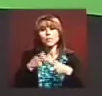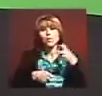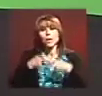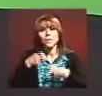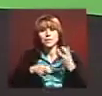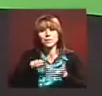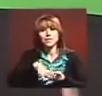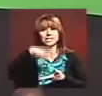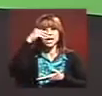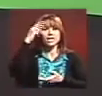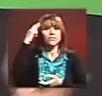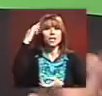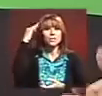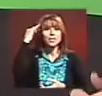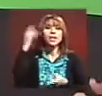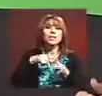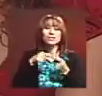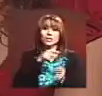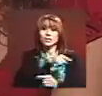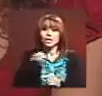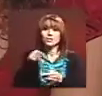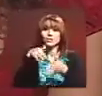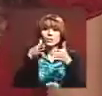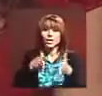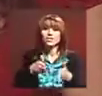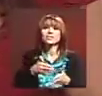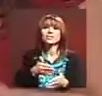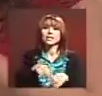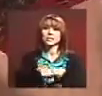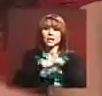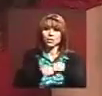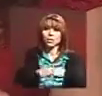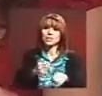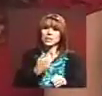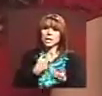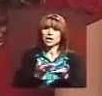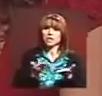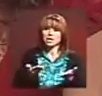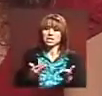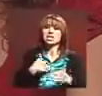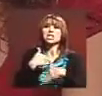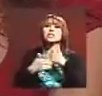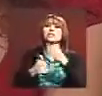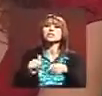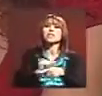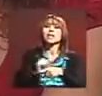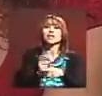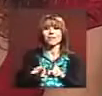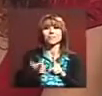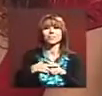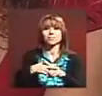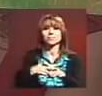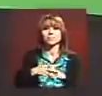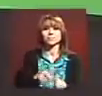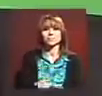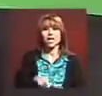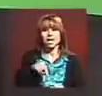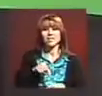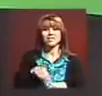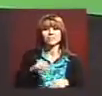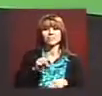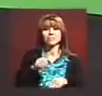retraso mental. Entonces ellos tienen las herramientas y cuando llegan a su práctica tienen que aplicarlas, pero las herramientas sí se les brindan.